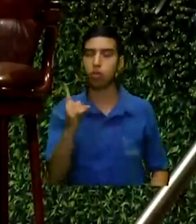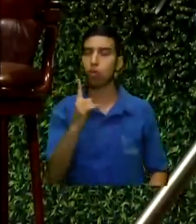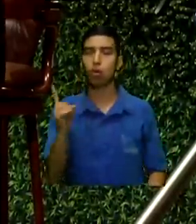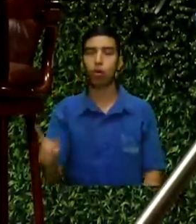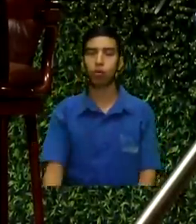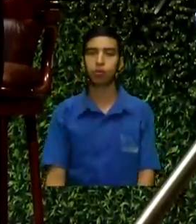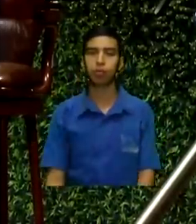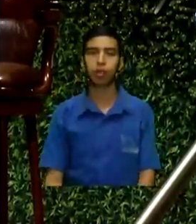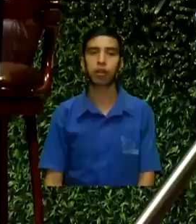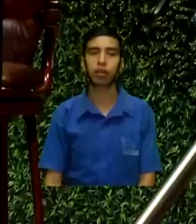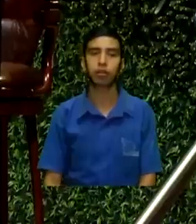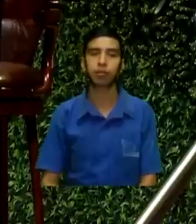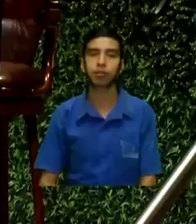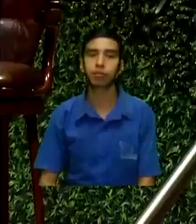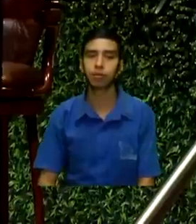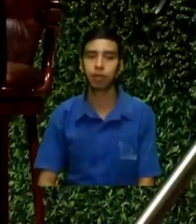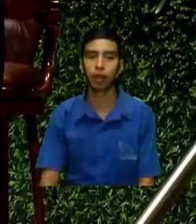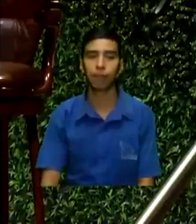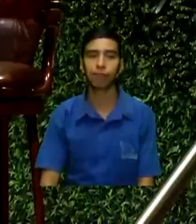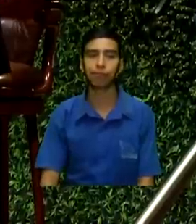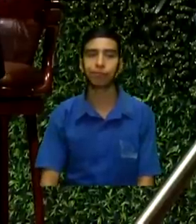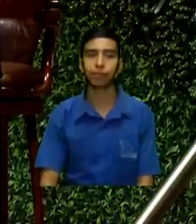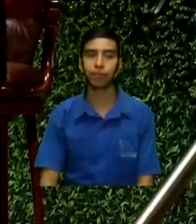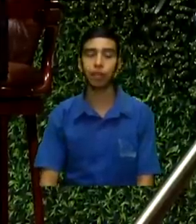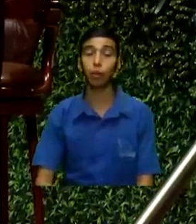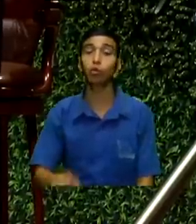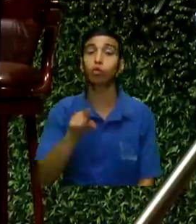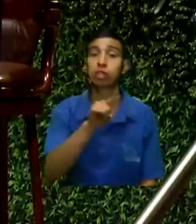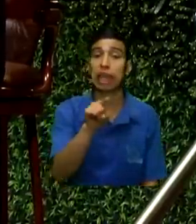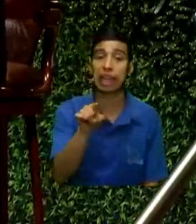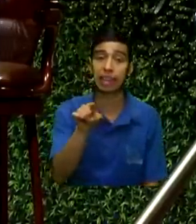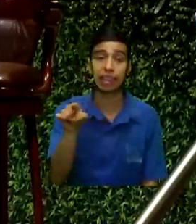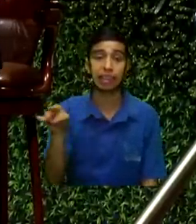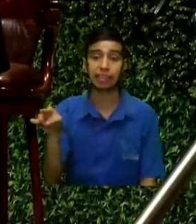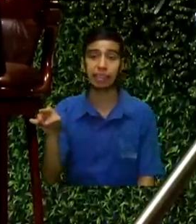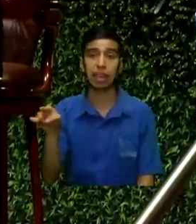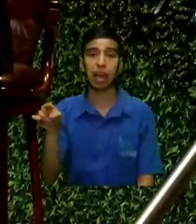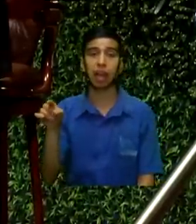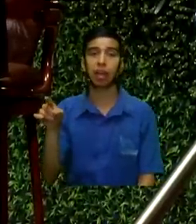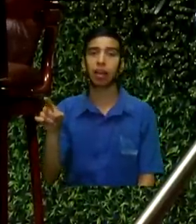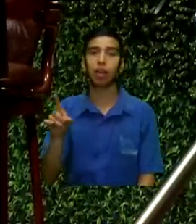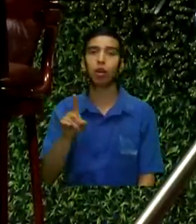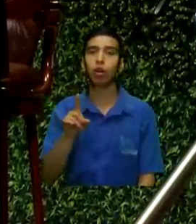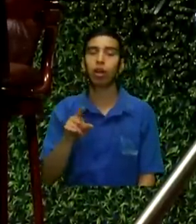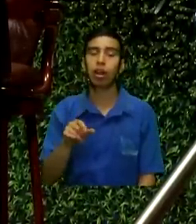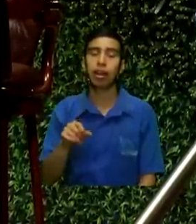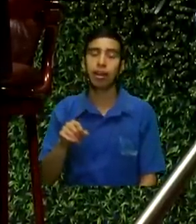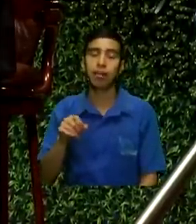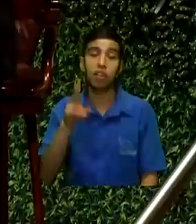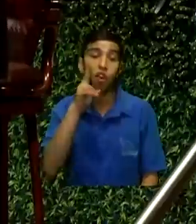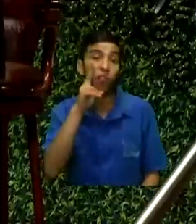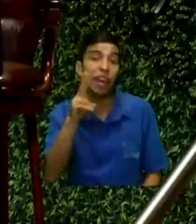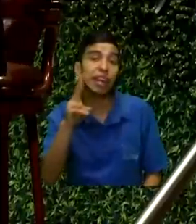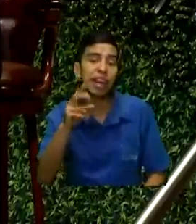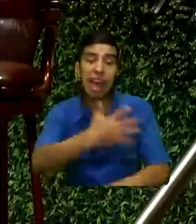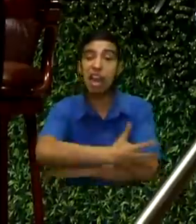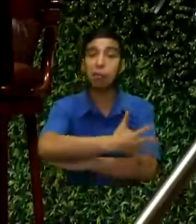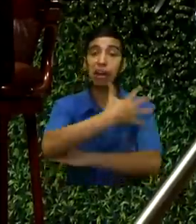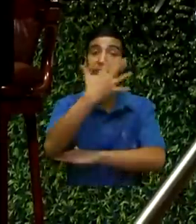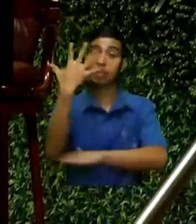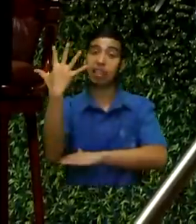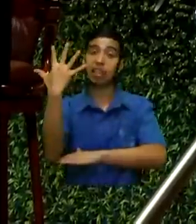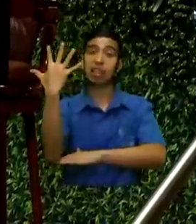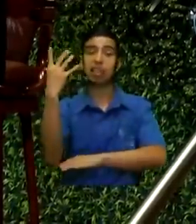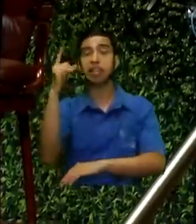casualidad, ¿cómo hacer eso? Y entonces usted, eso no se cansa de admirarlo, el